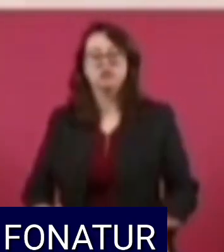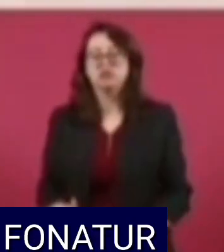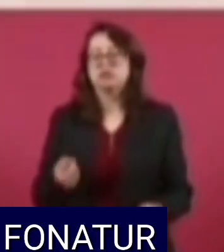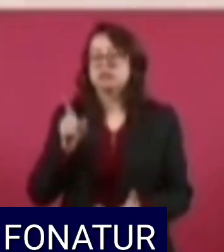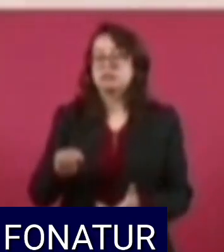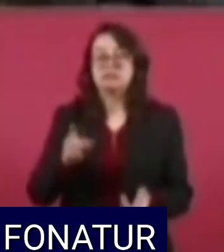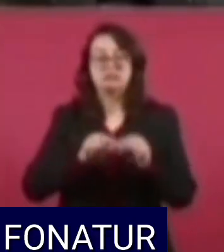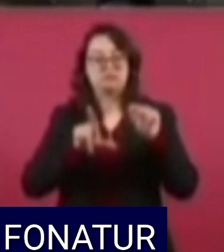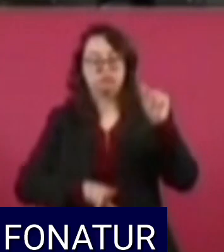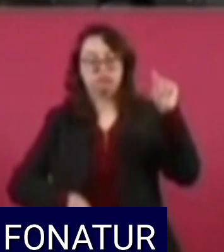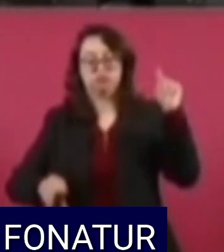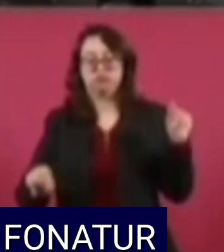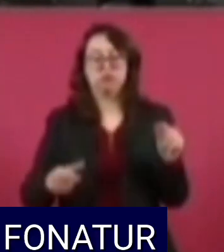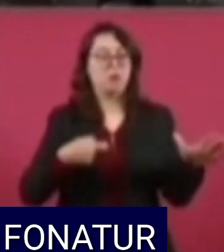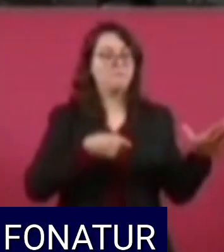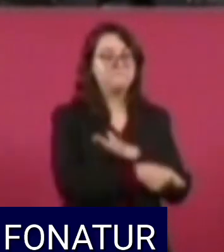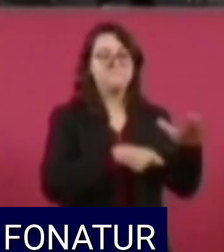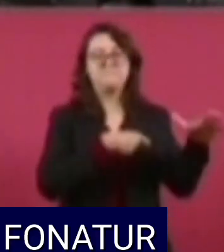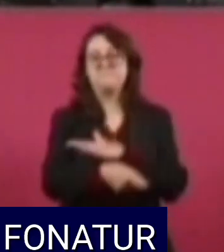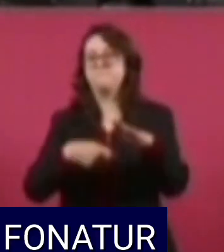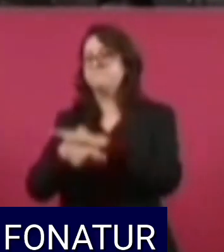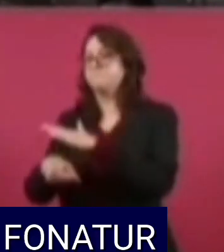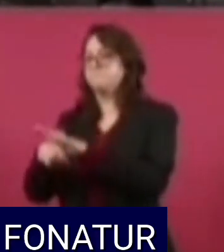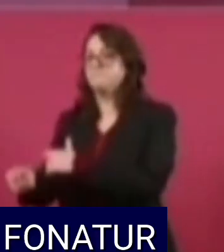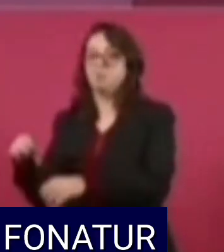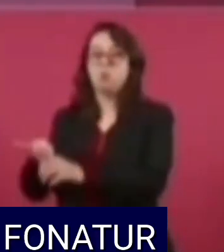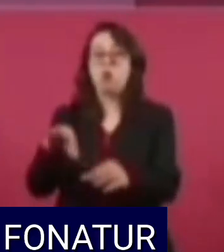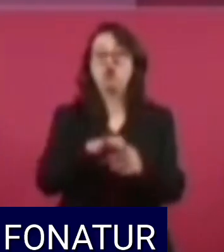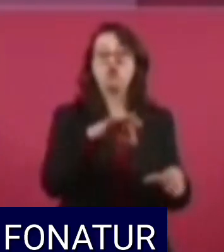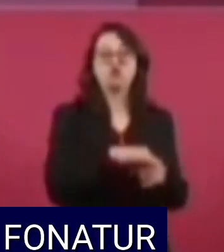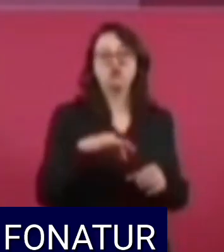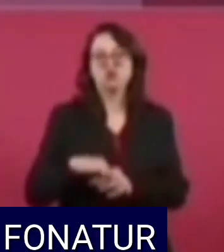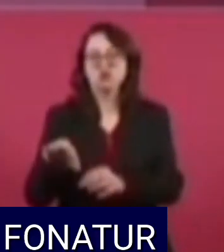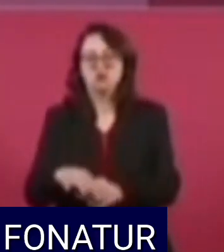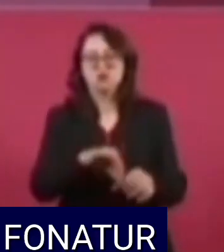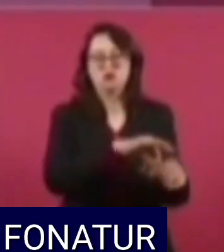y en todo el país, ¿no?, impusieron a